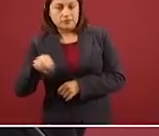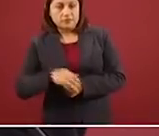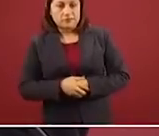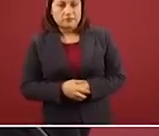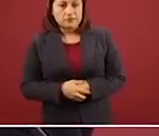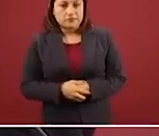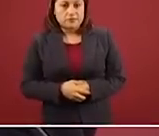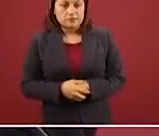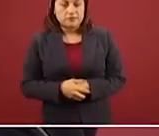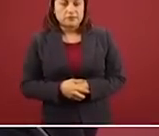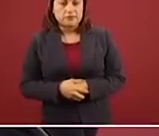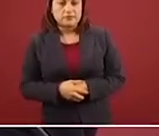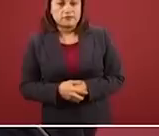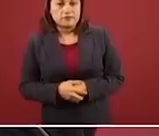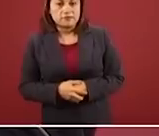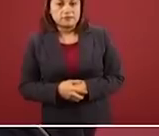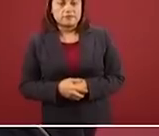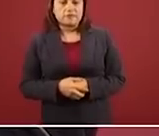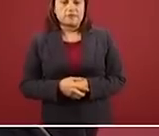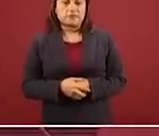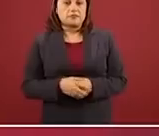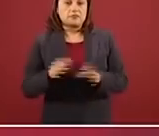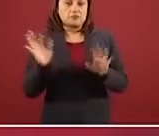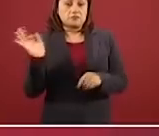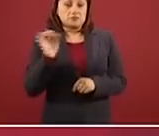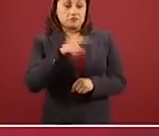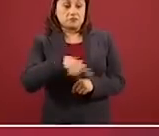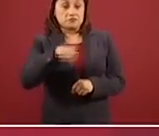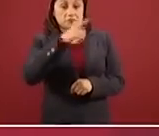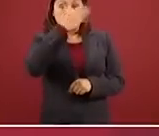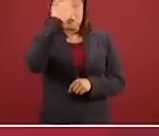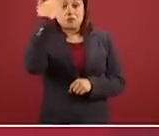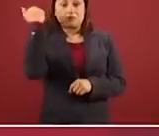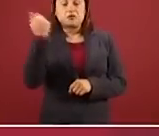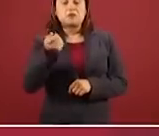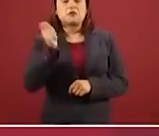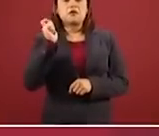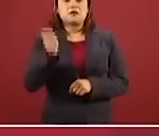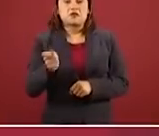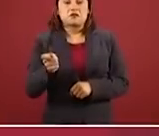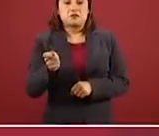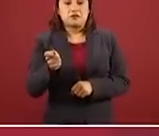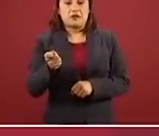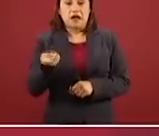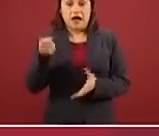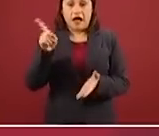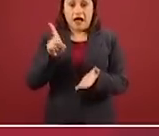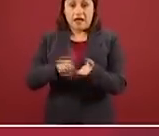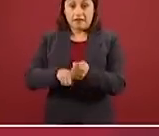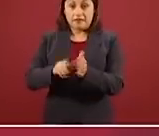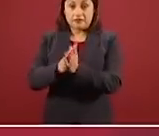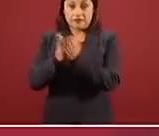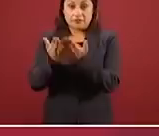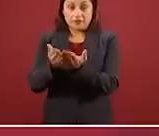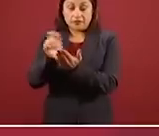A lo mejor no sabían qué había dicho Morelos en Los Sentimientos de la Nación,